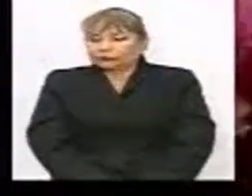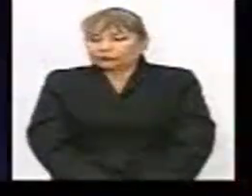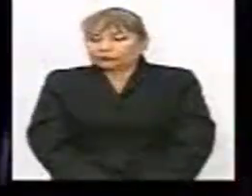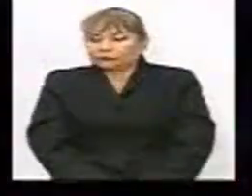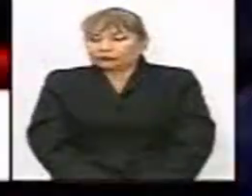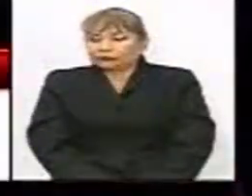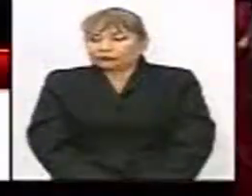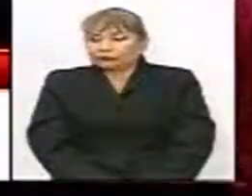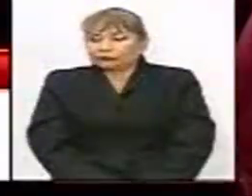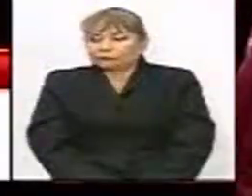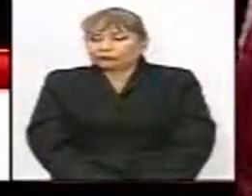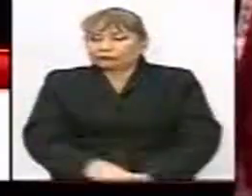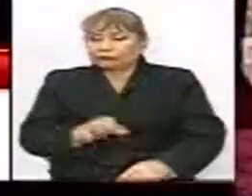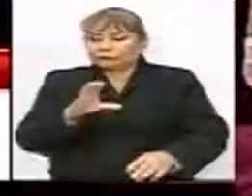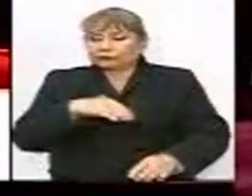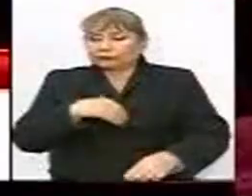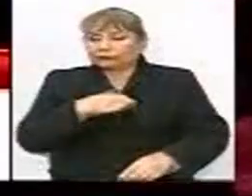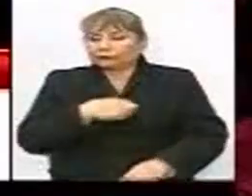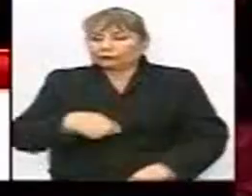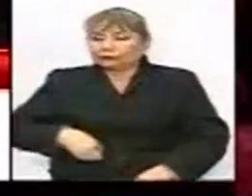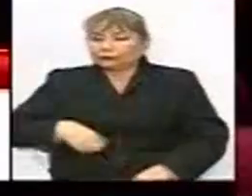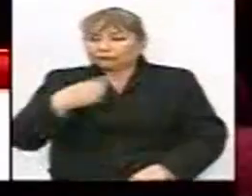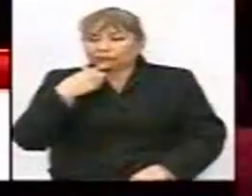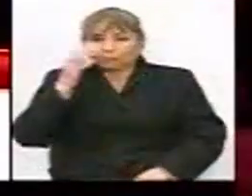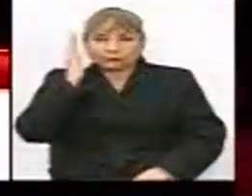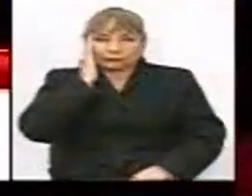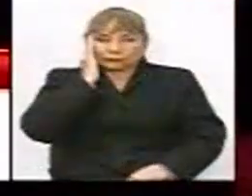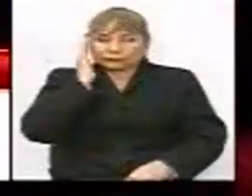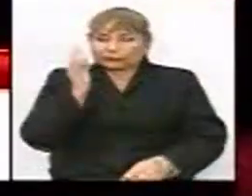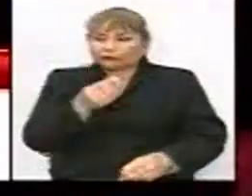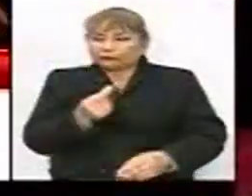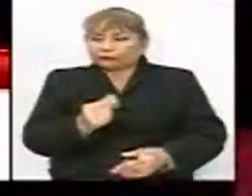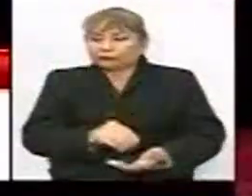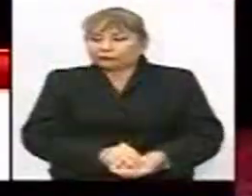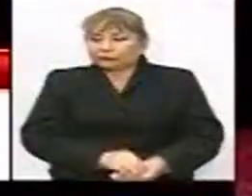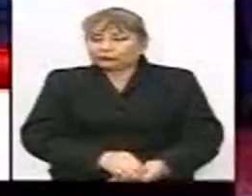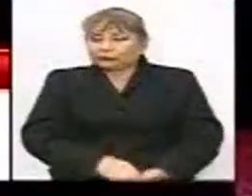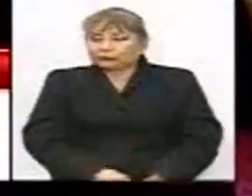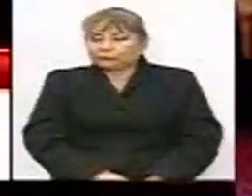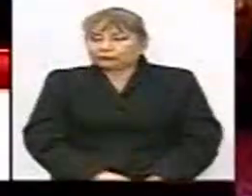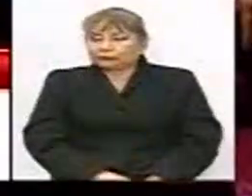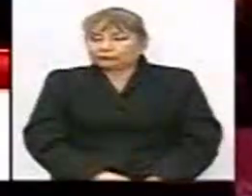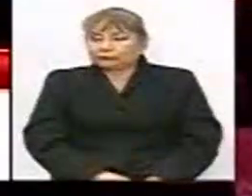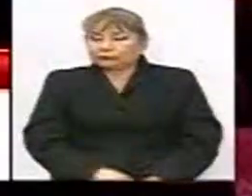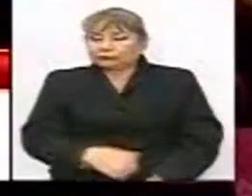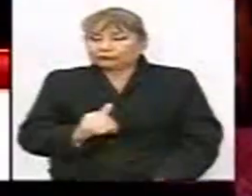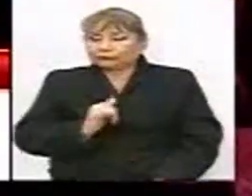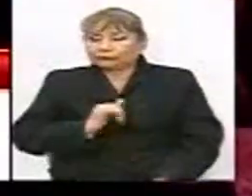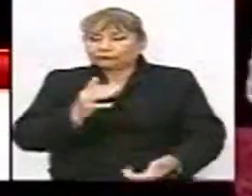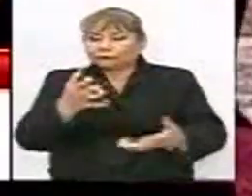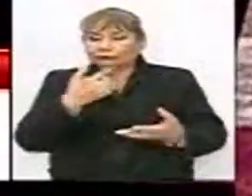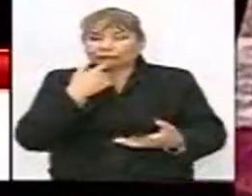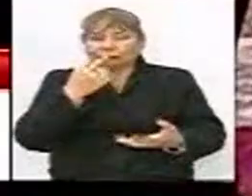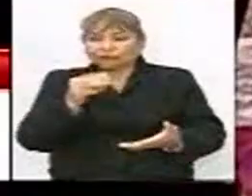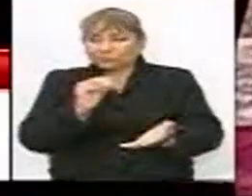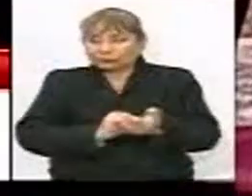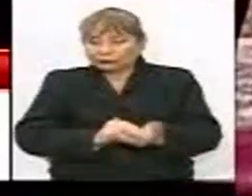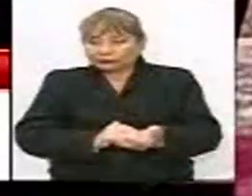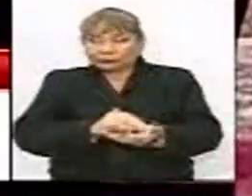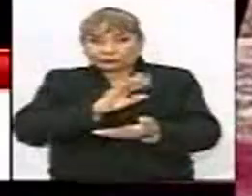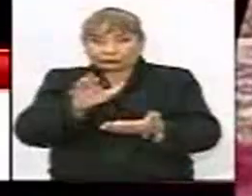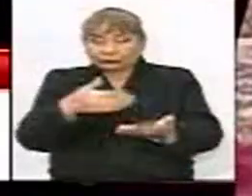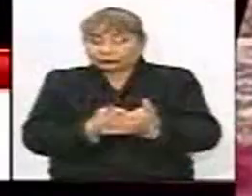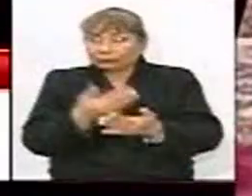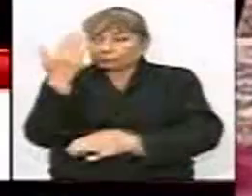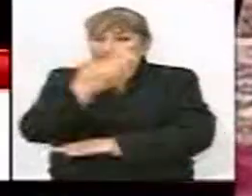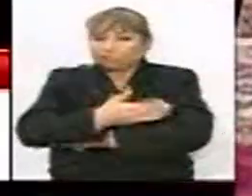aprobados. Presidente. Un ratito, presidente. Sé que usted estaba al voto, presidente. Aramayo. Yo quisiera que además de que sea todos